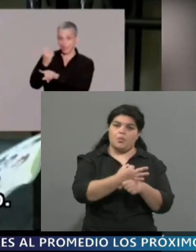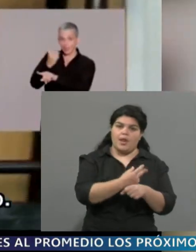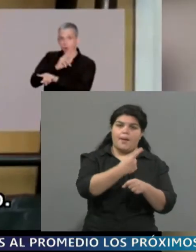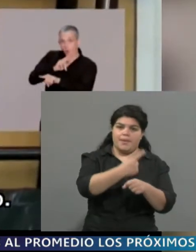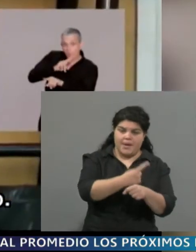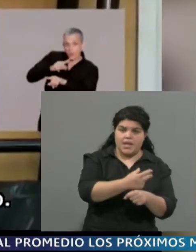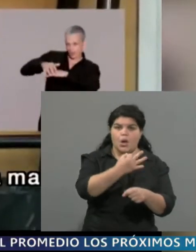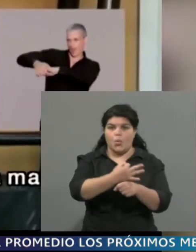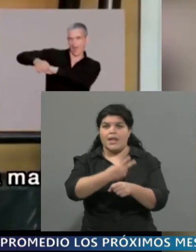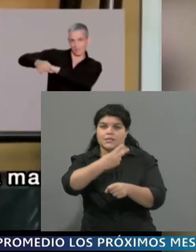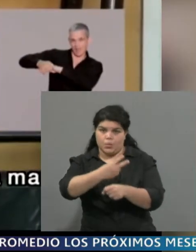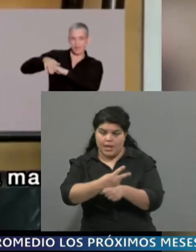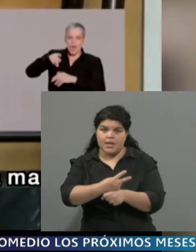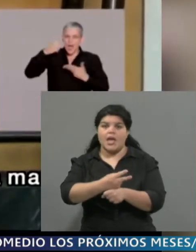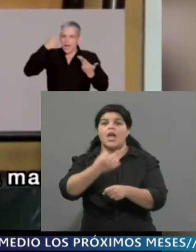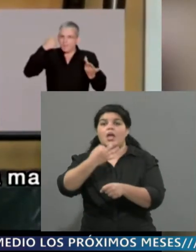en la educación terciaria.